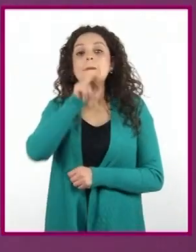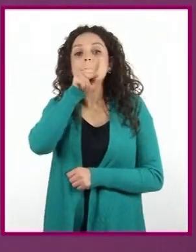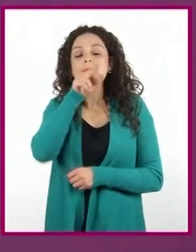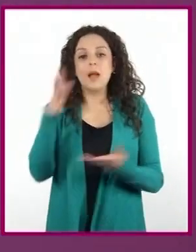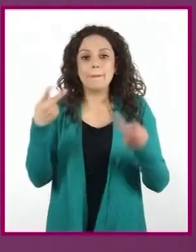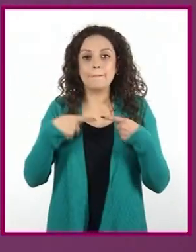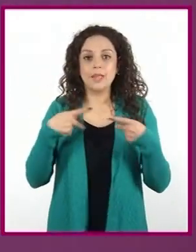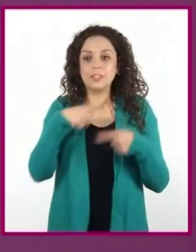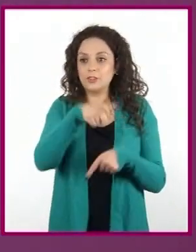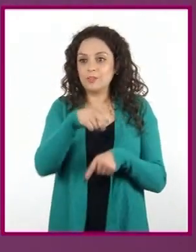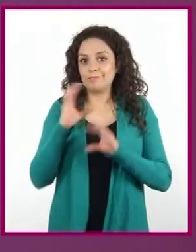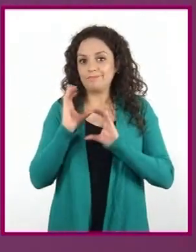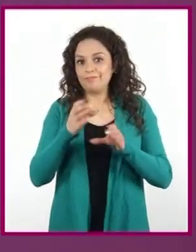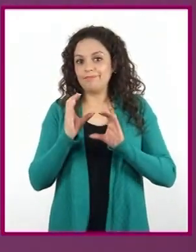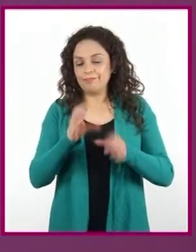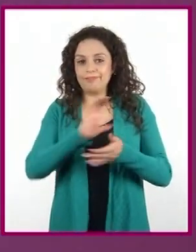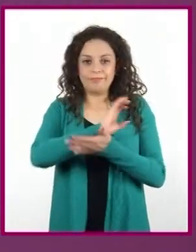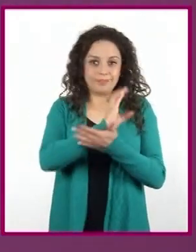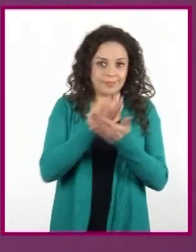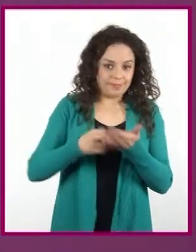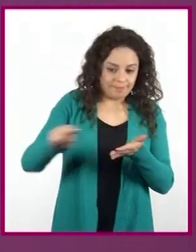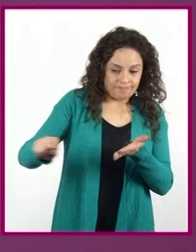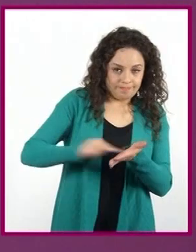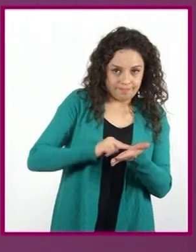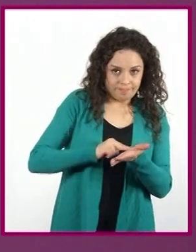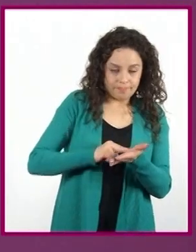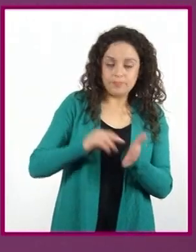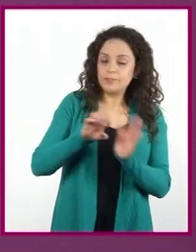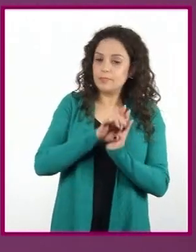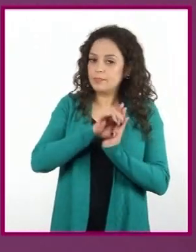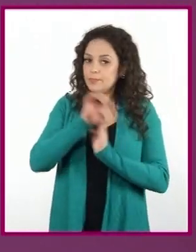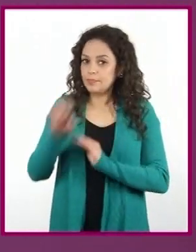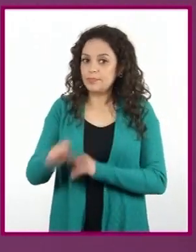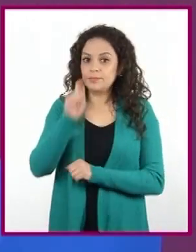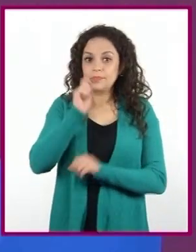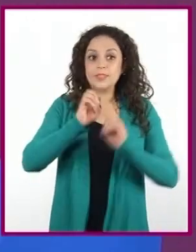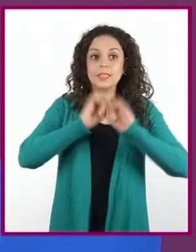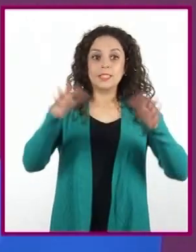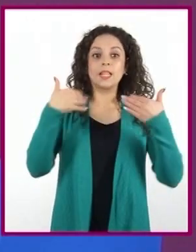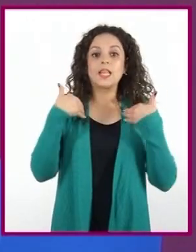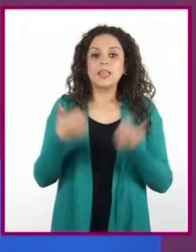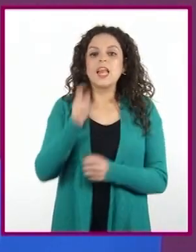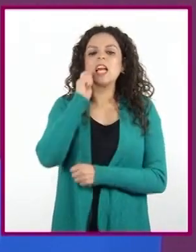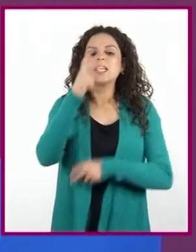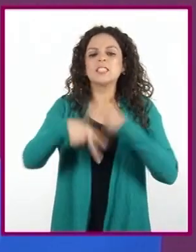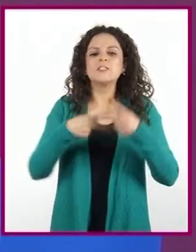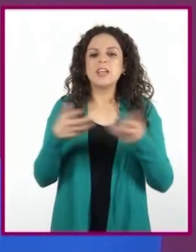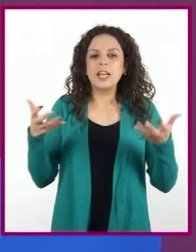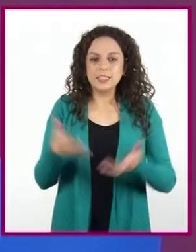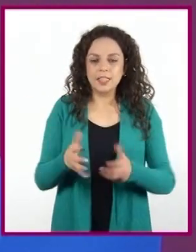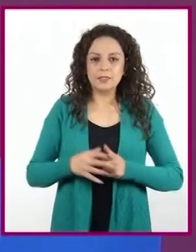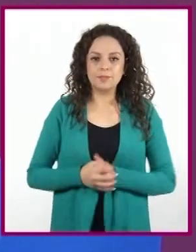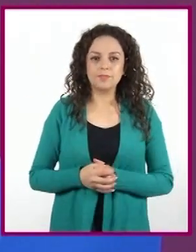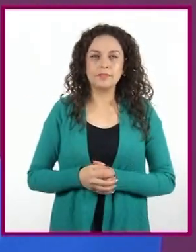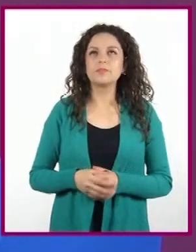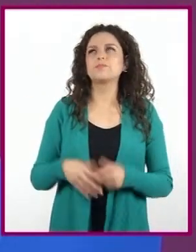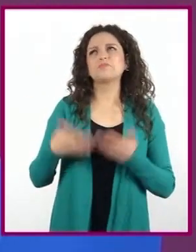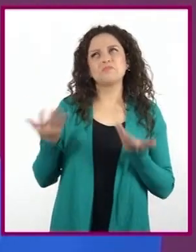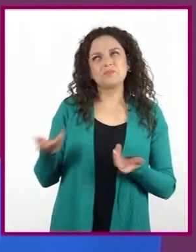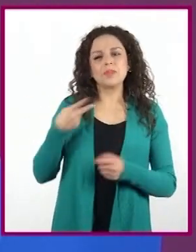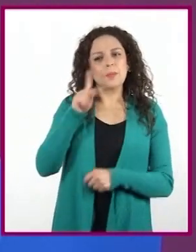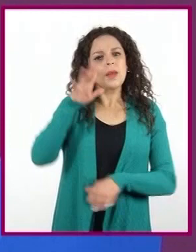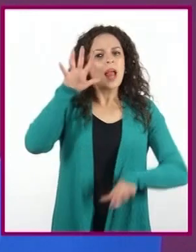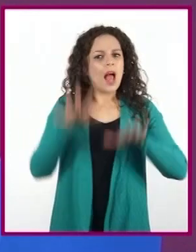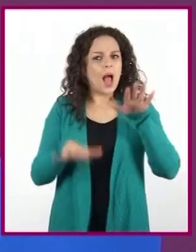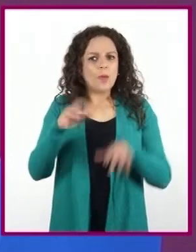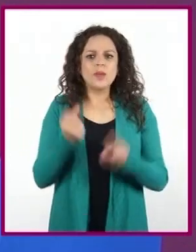contratantes, así como de expresar con claridad el objetivo encomendado. Aunque, profesora, a veces algunos contratos